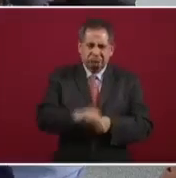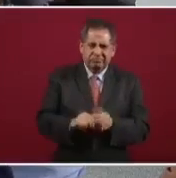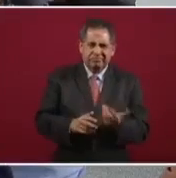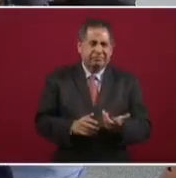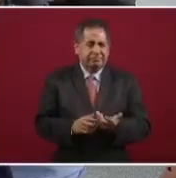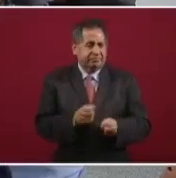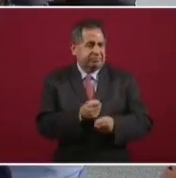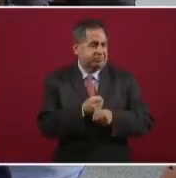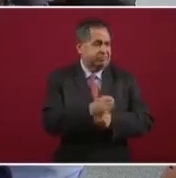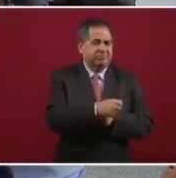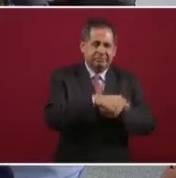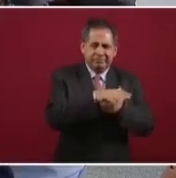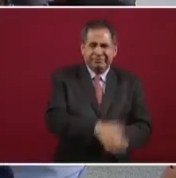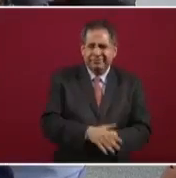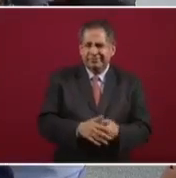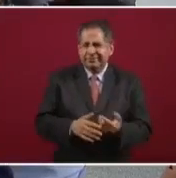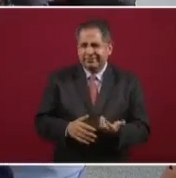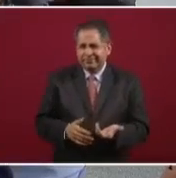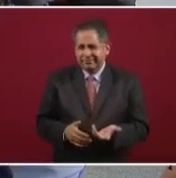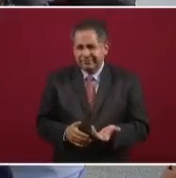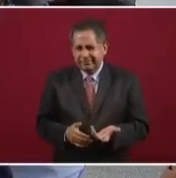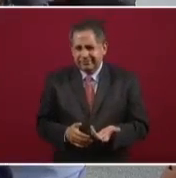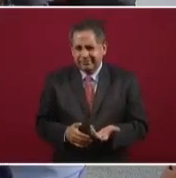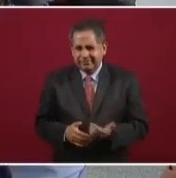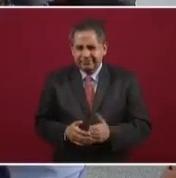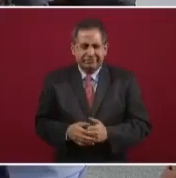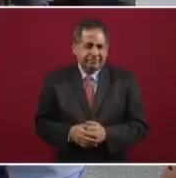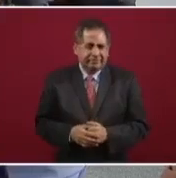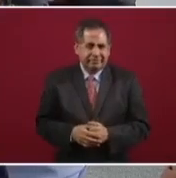con el uso de la fuerza.